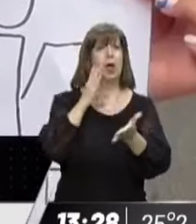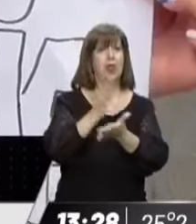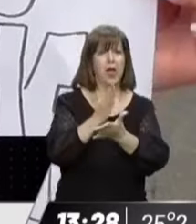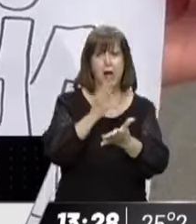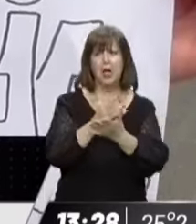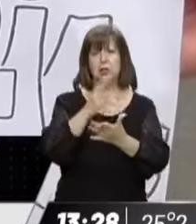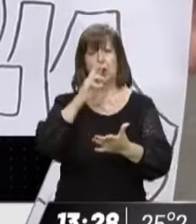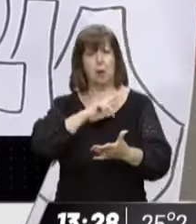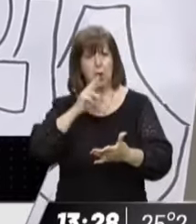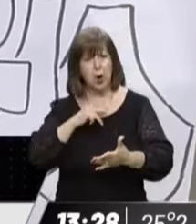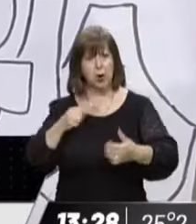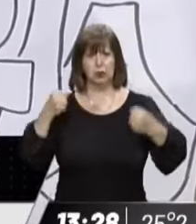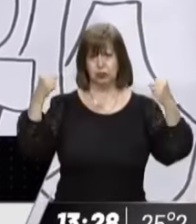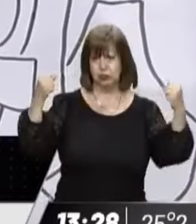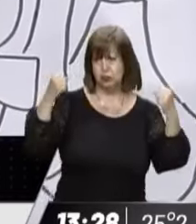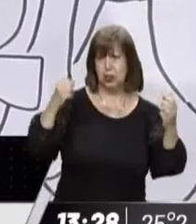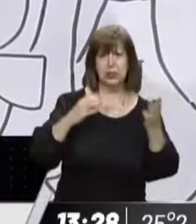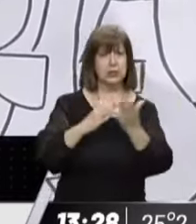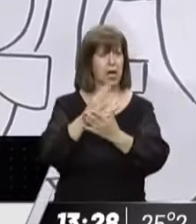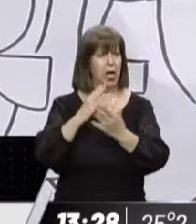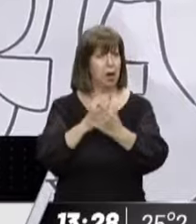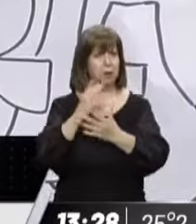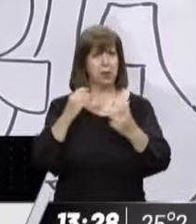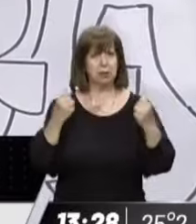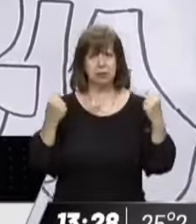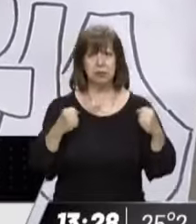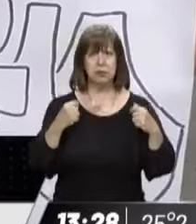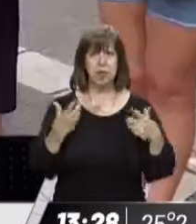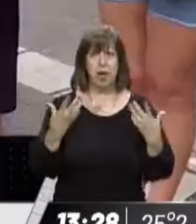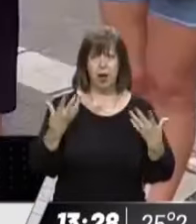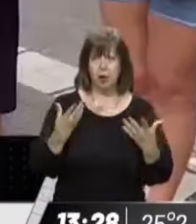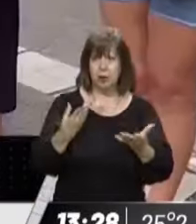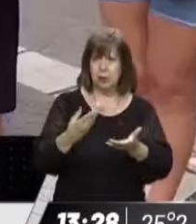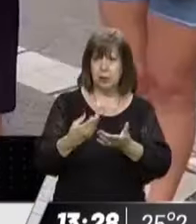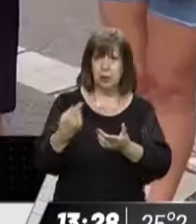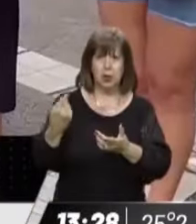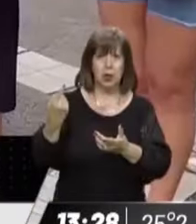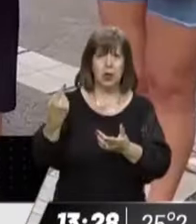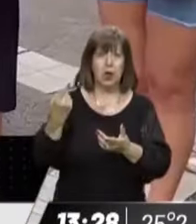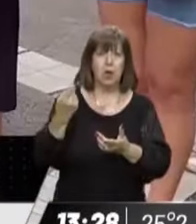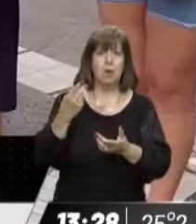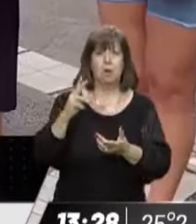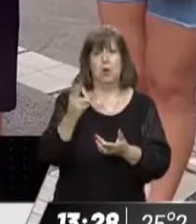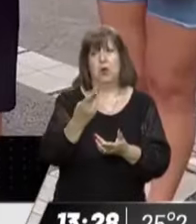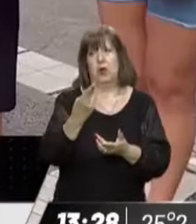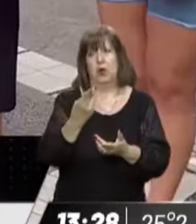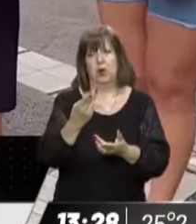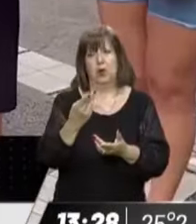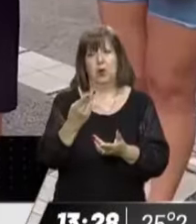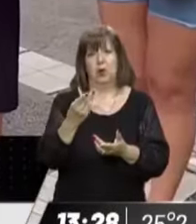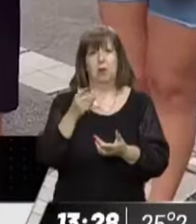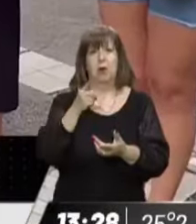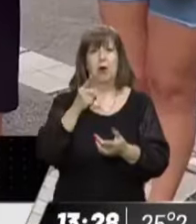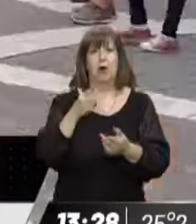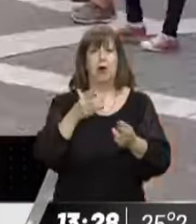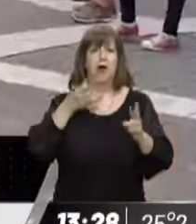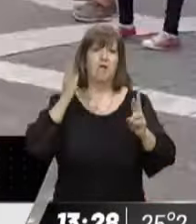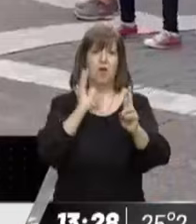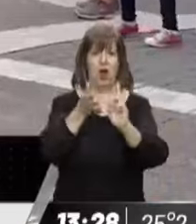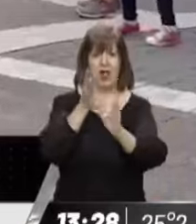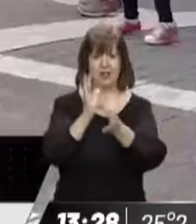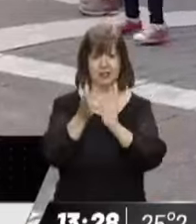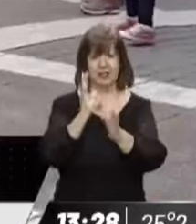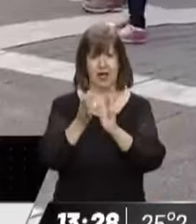la mujer. Así que una doble triste noticia para todos los que enfrentan este tipo de situaciones y